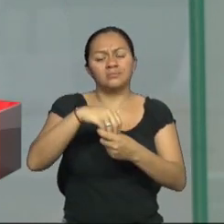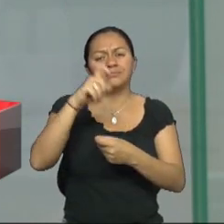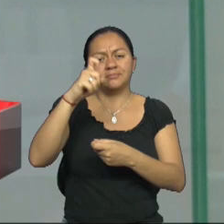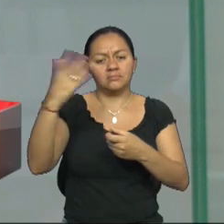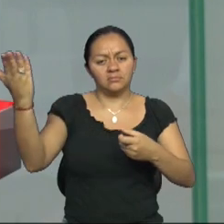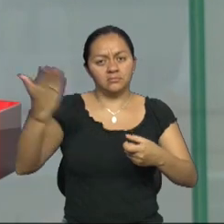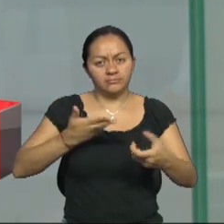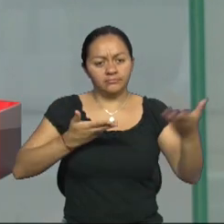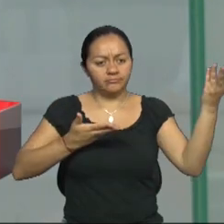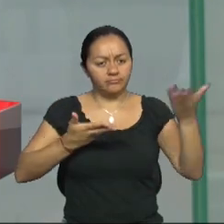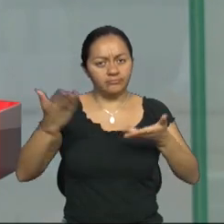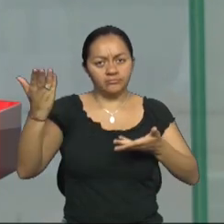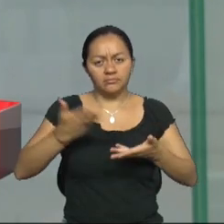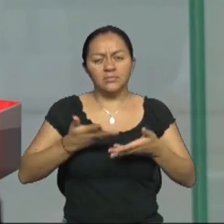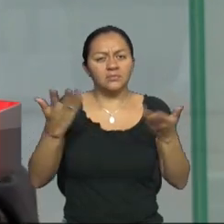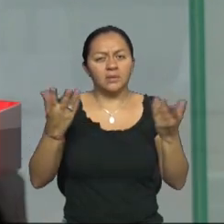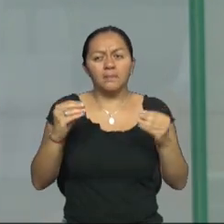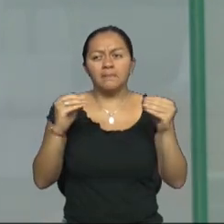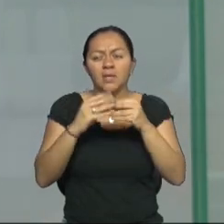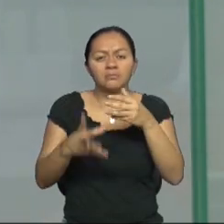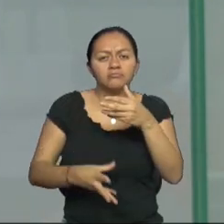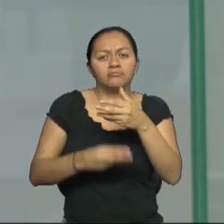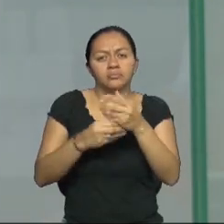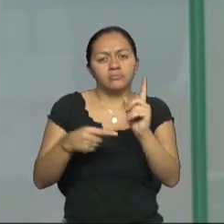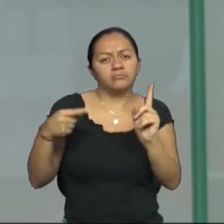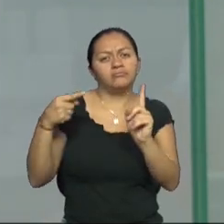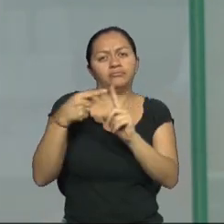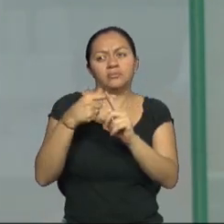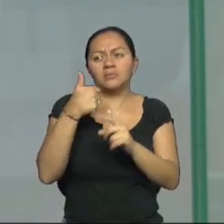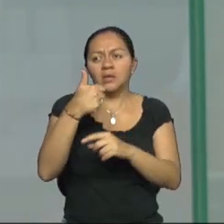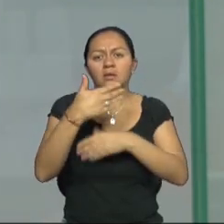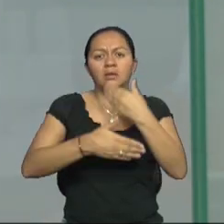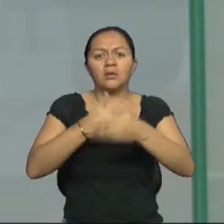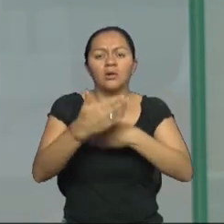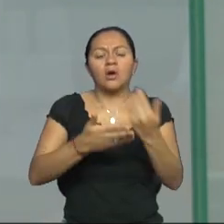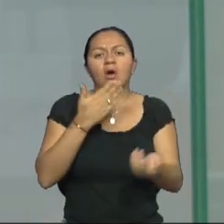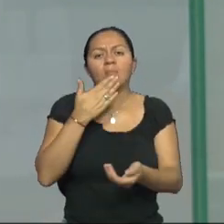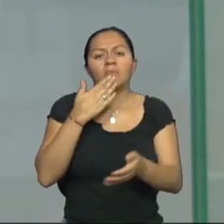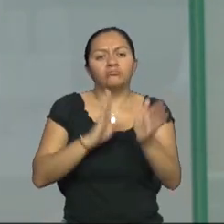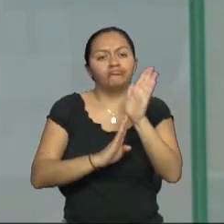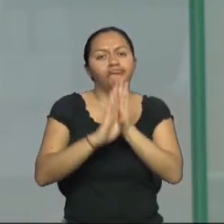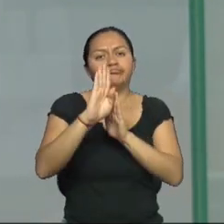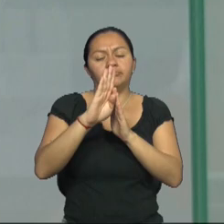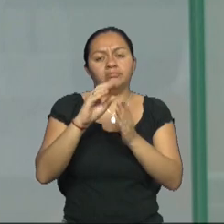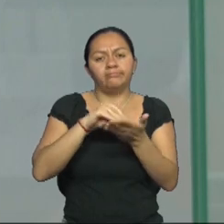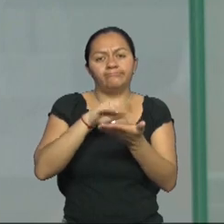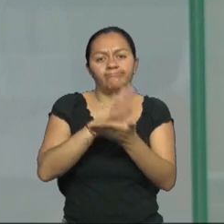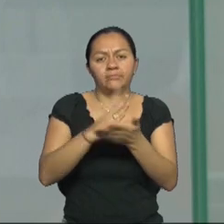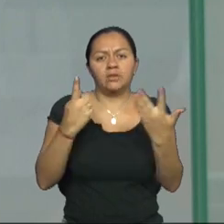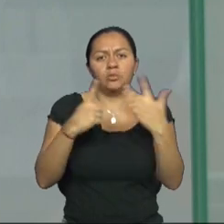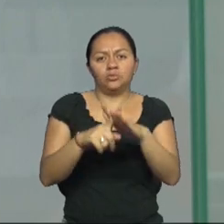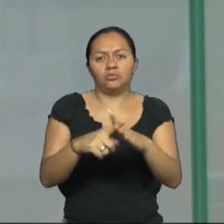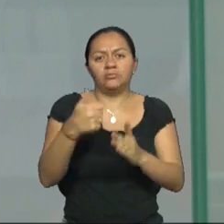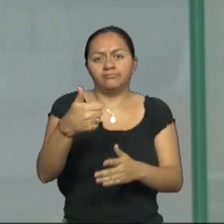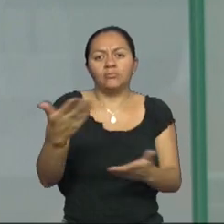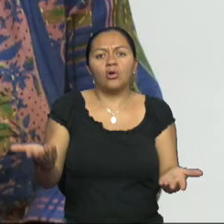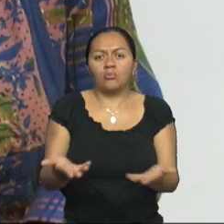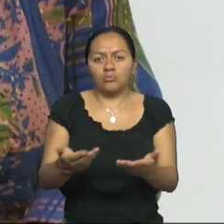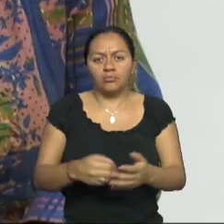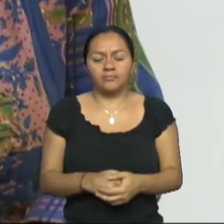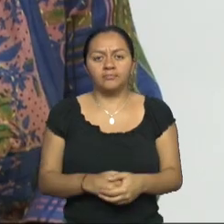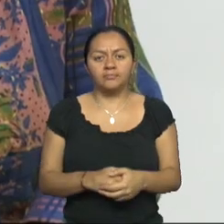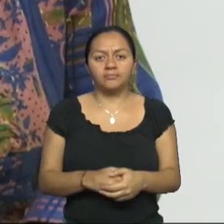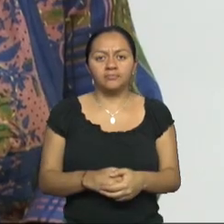reciben, podríamos decir, el plus más fuerte para poder desarrollar esa plena inclusión? ¿En